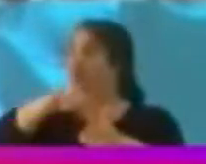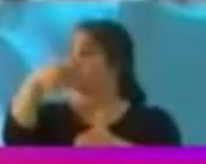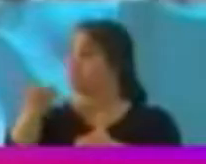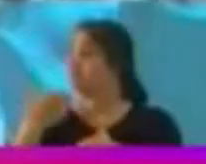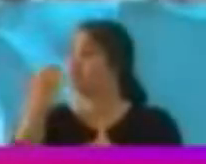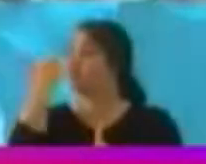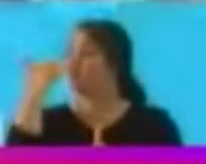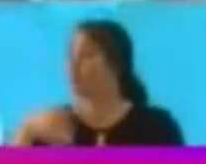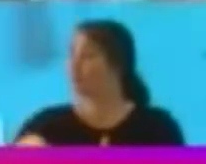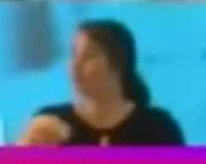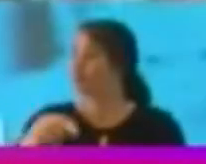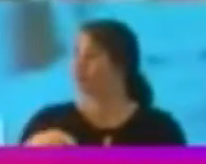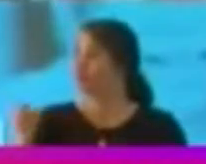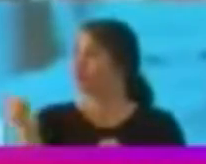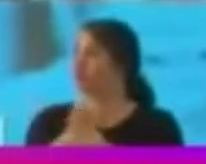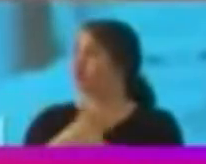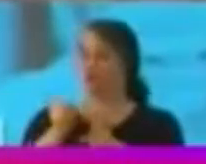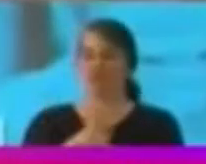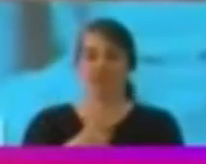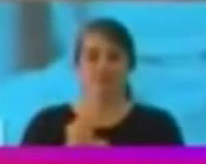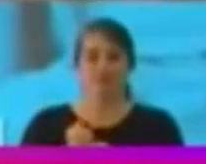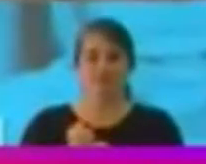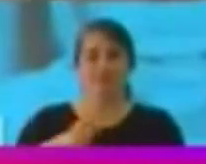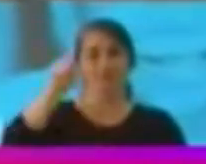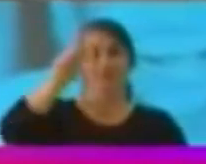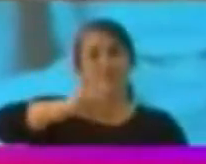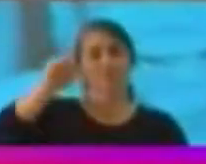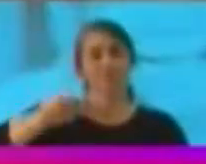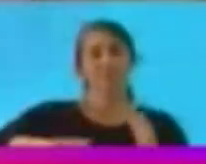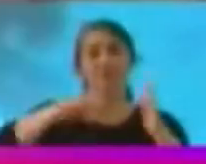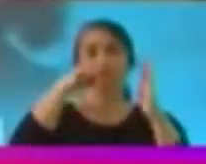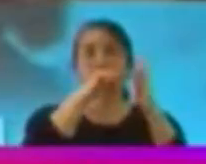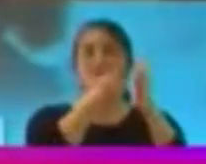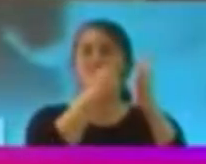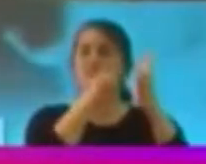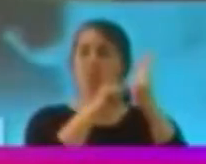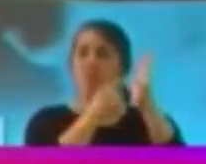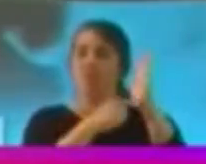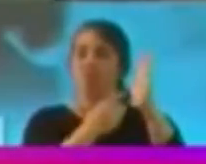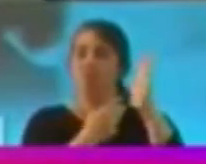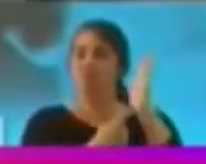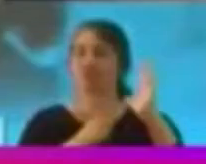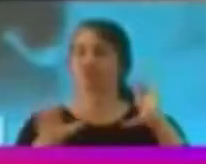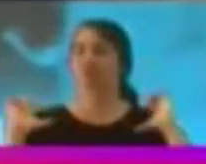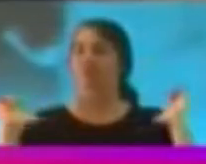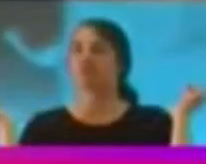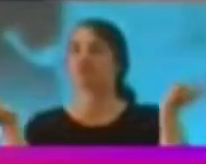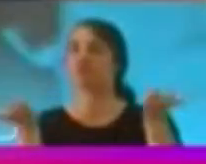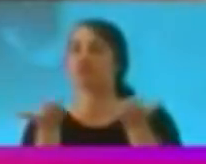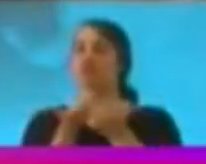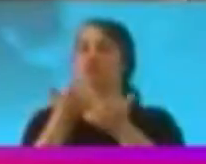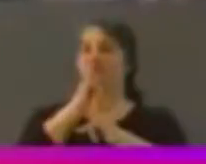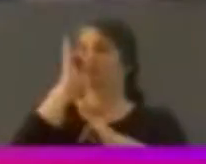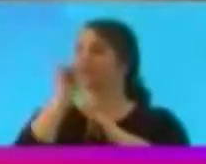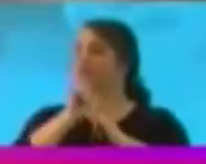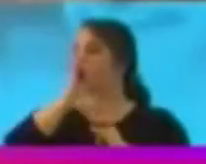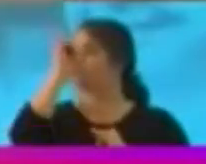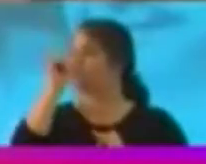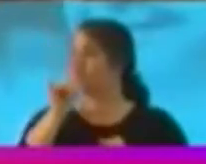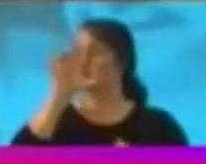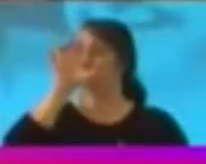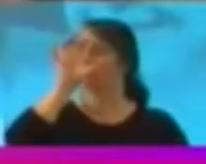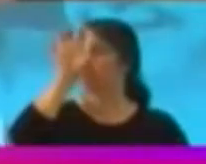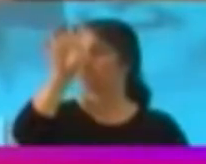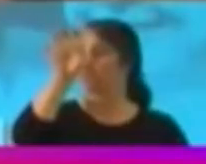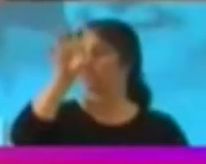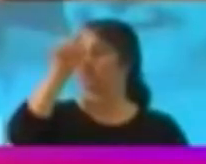Plan Quinquenal recoge justamente los lineamientos de las políticas públicas que se proponen para la provincia del Chaco en